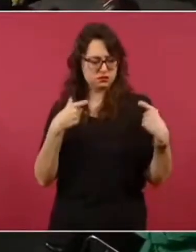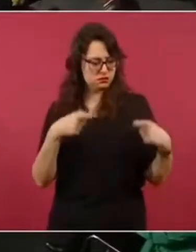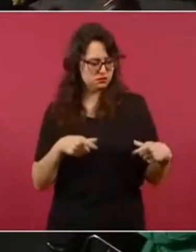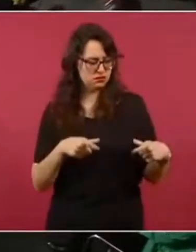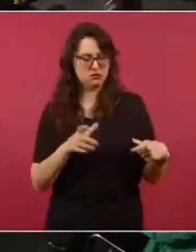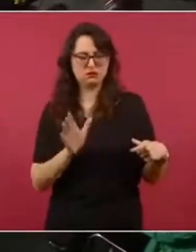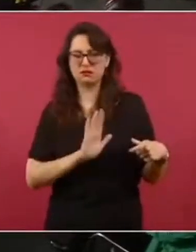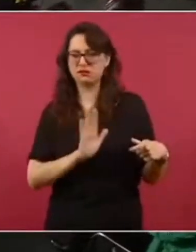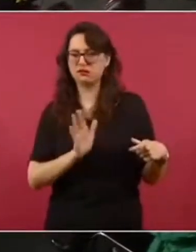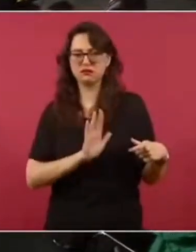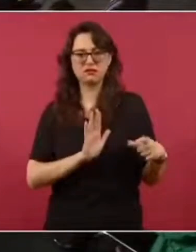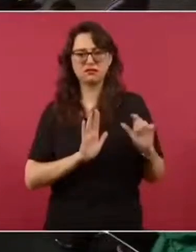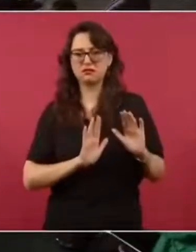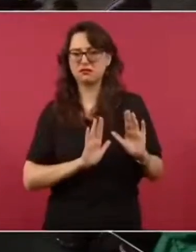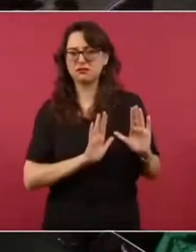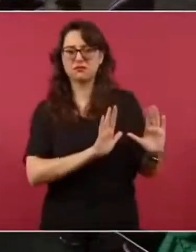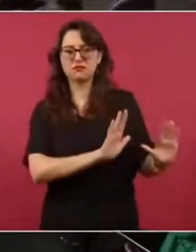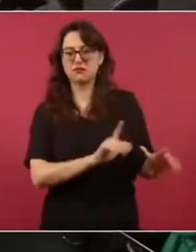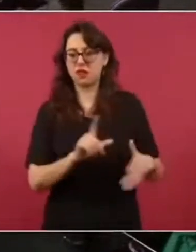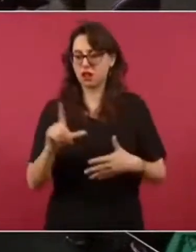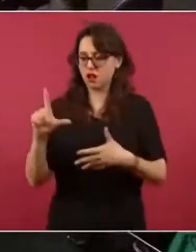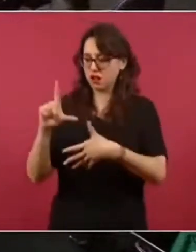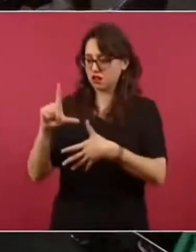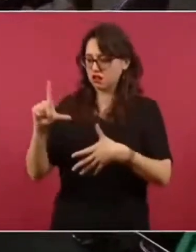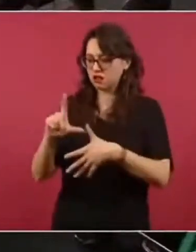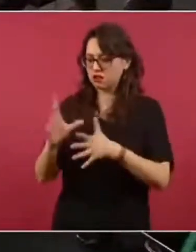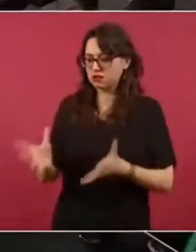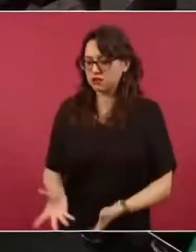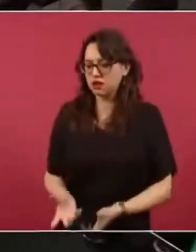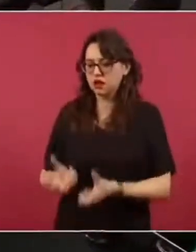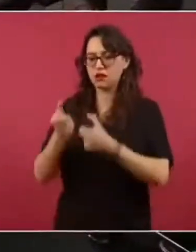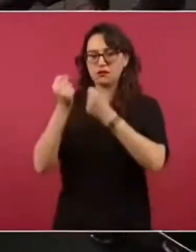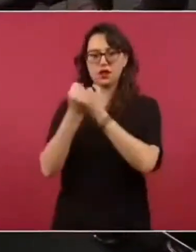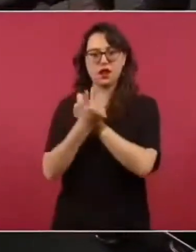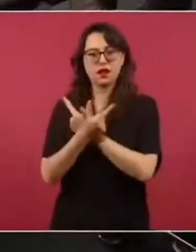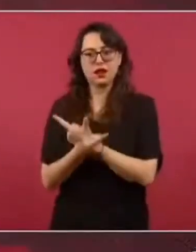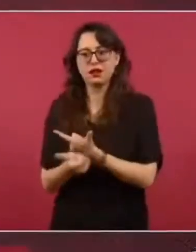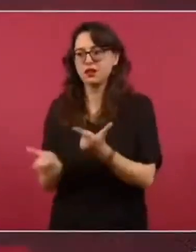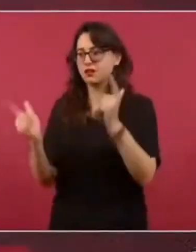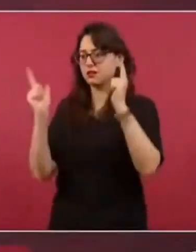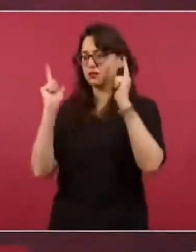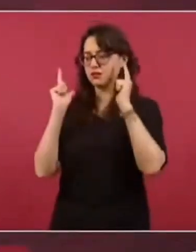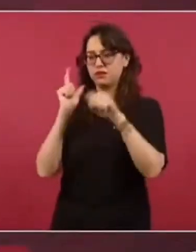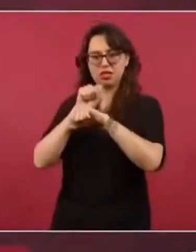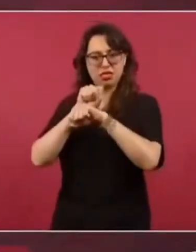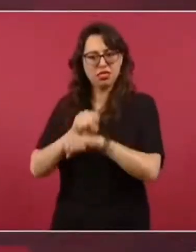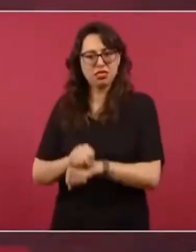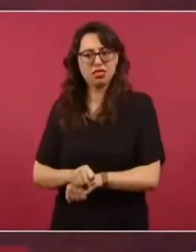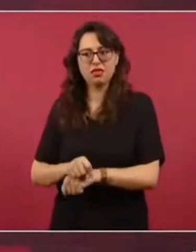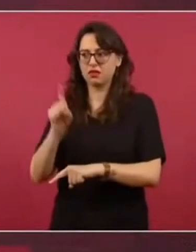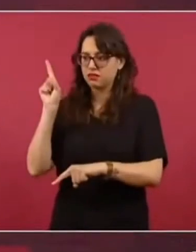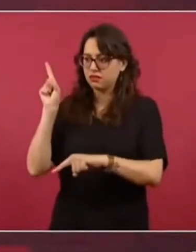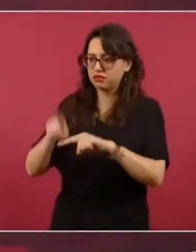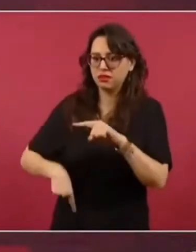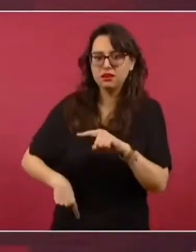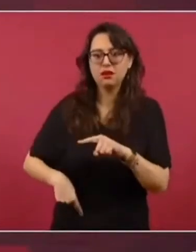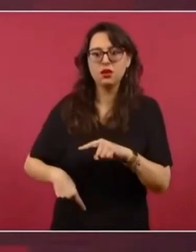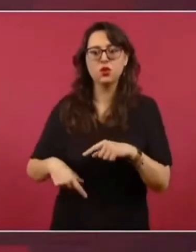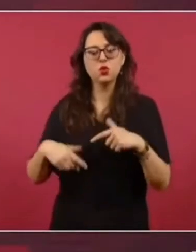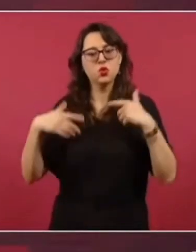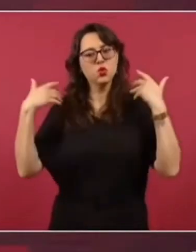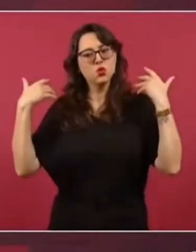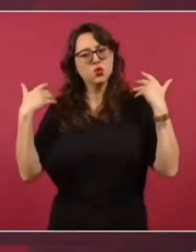libertador de América. Y el otro caso extraordinario,